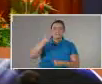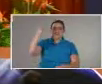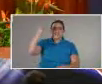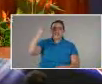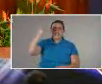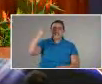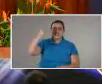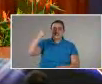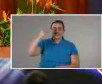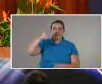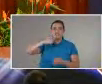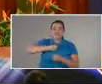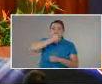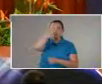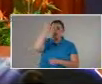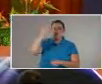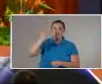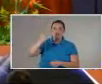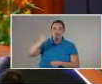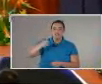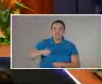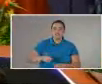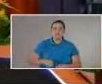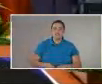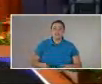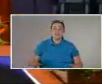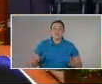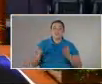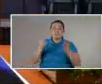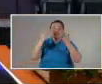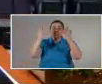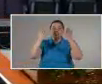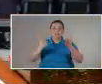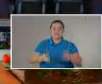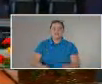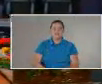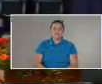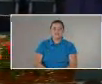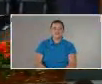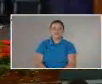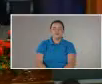aliento. Que Él está con nosotros, hermano, aún en eso.